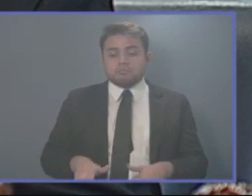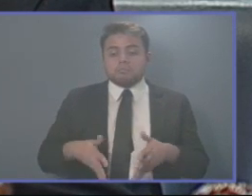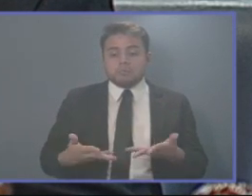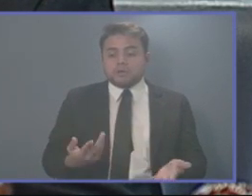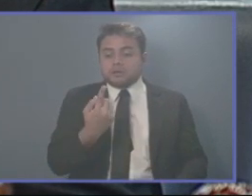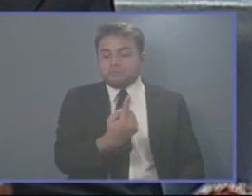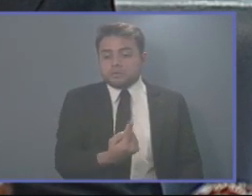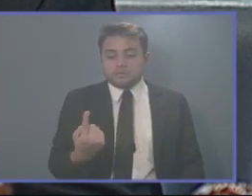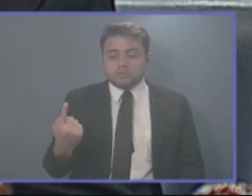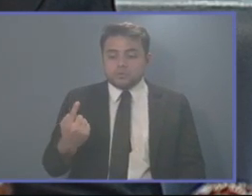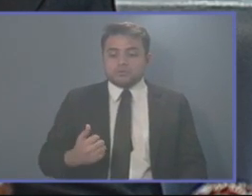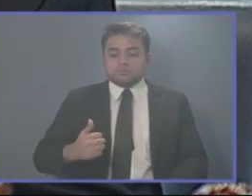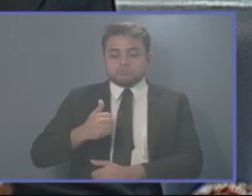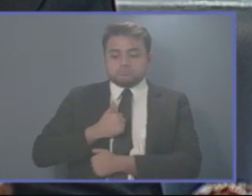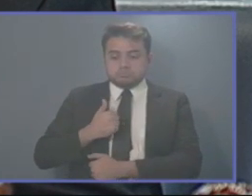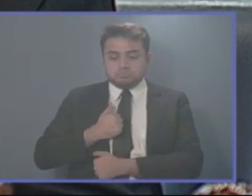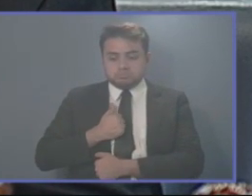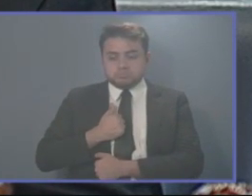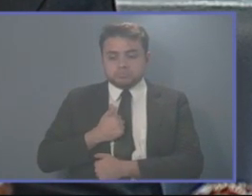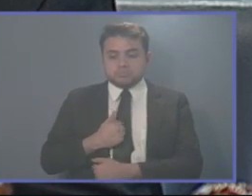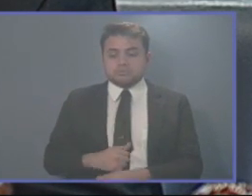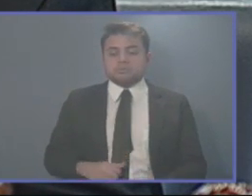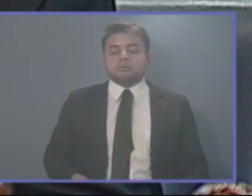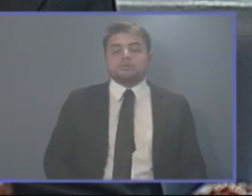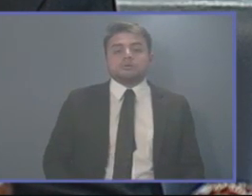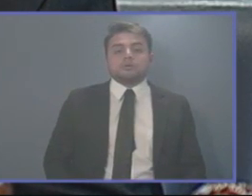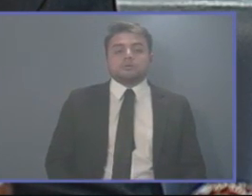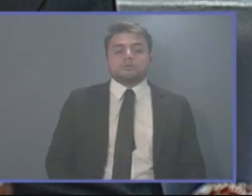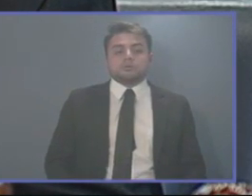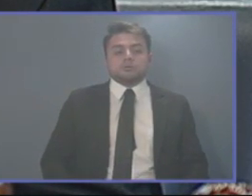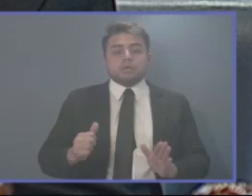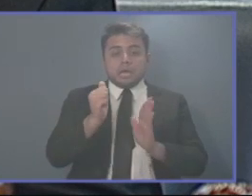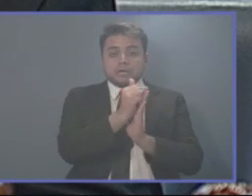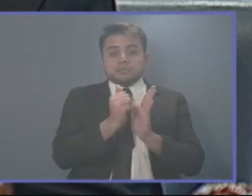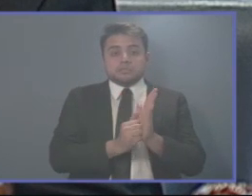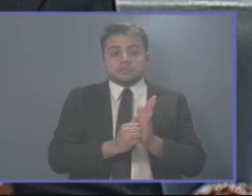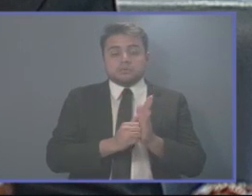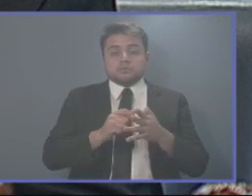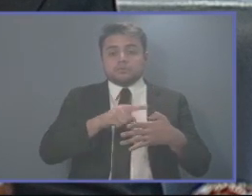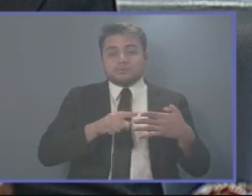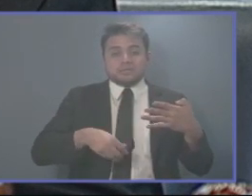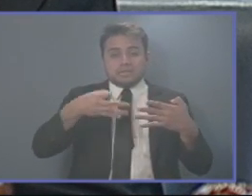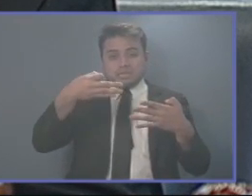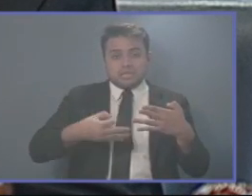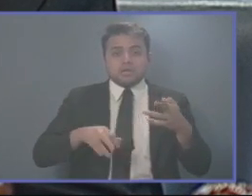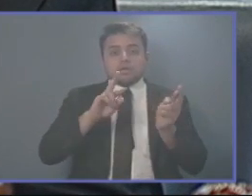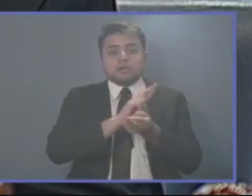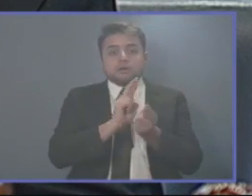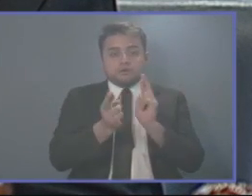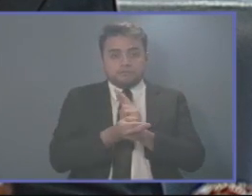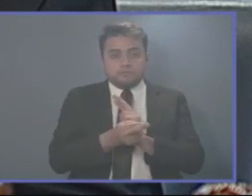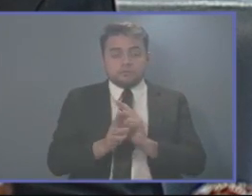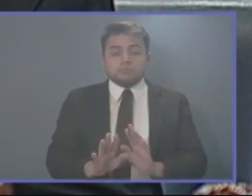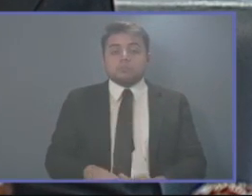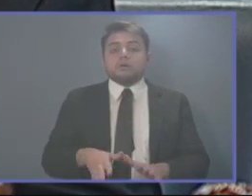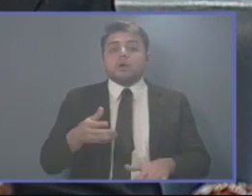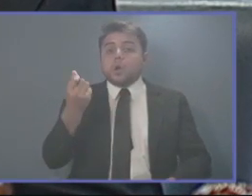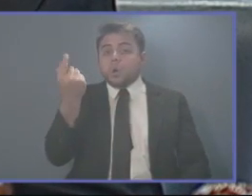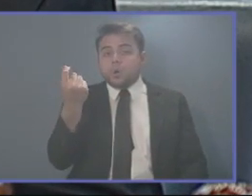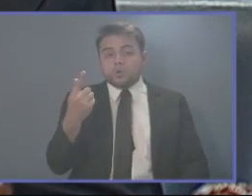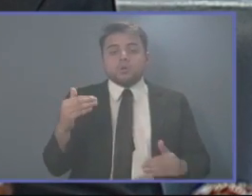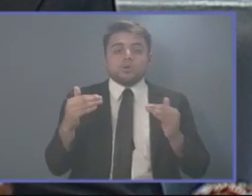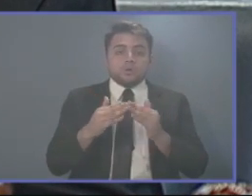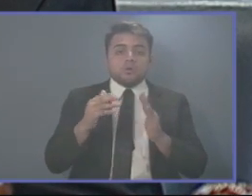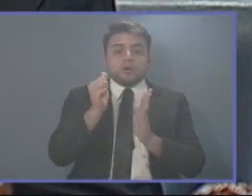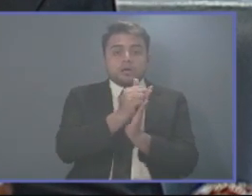reforma los artículos 2 11 y 13 de la ley especial para regular los beneficios y